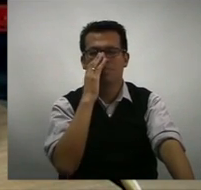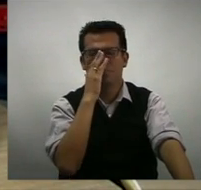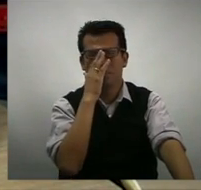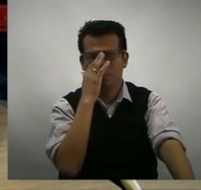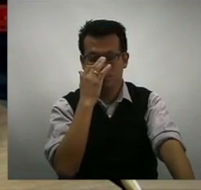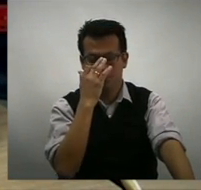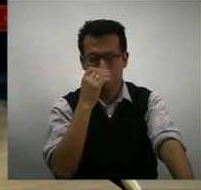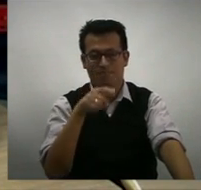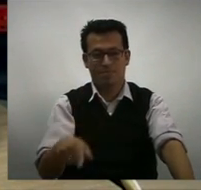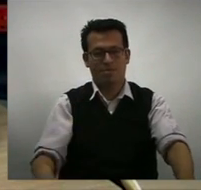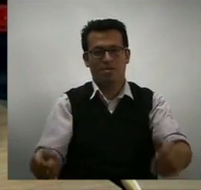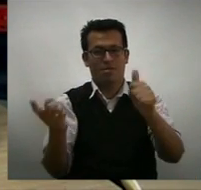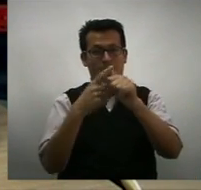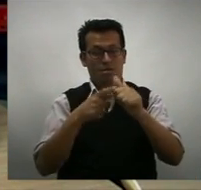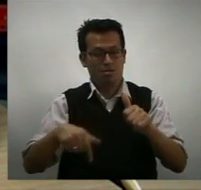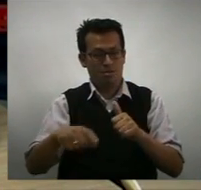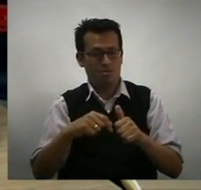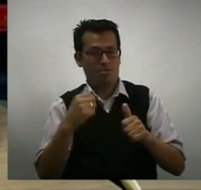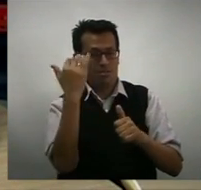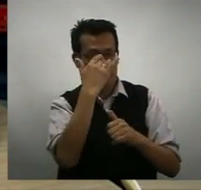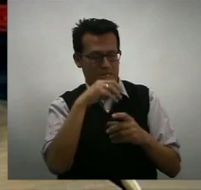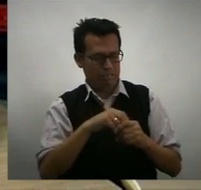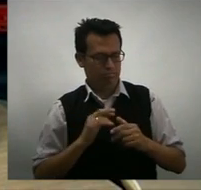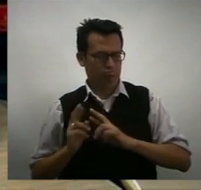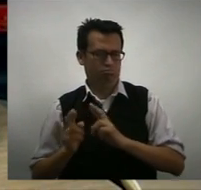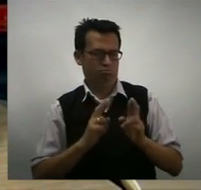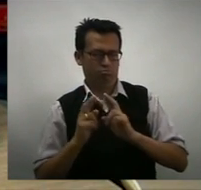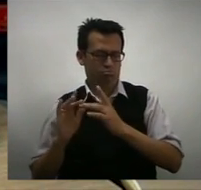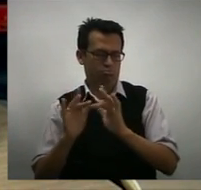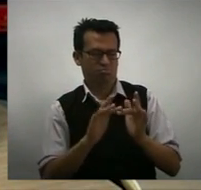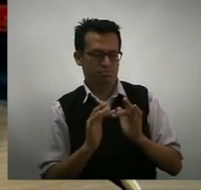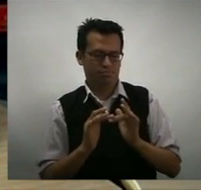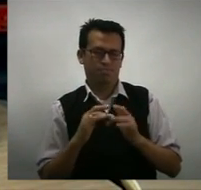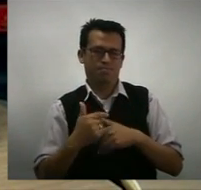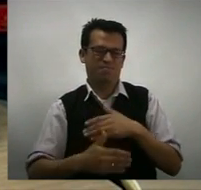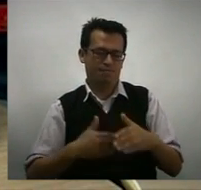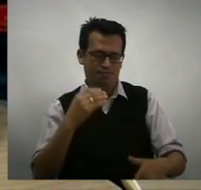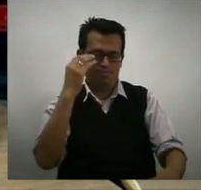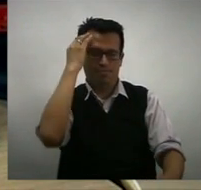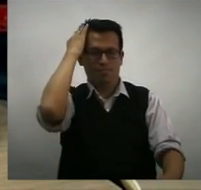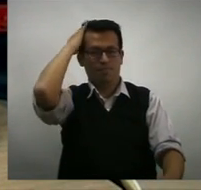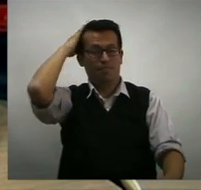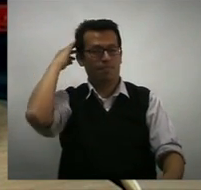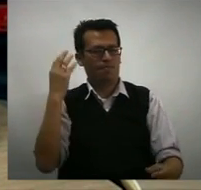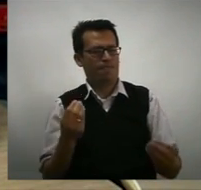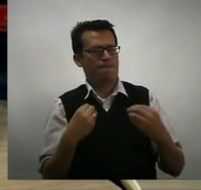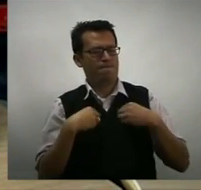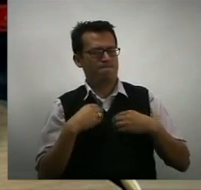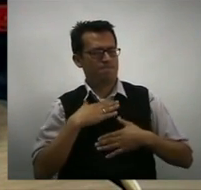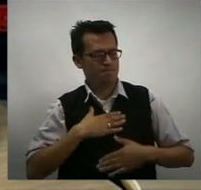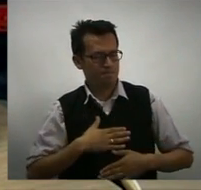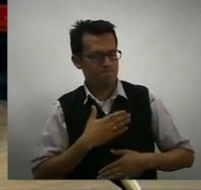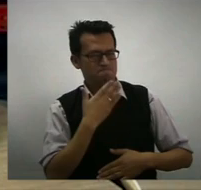Este principio de placer impide la interacción de los seres humanos, haciendo de cada quien un organismo aislado, carente de